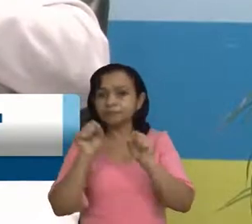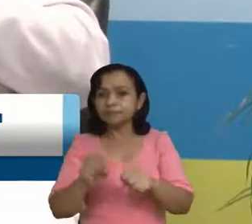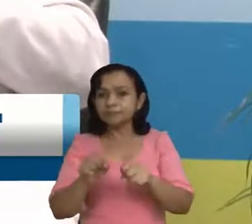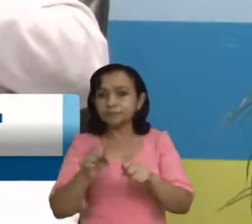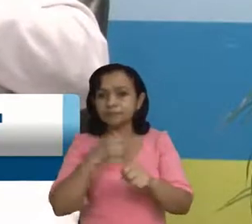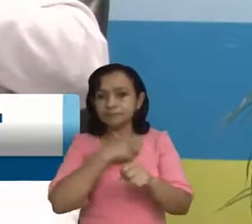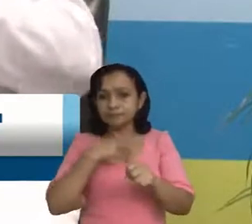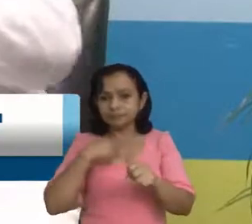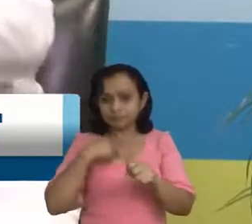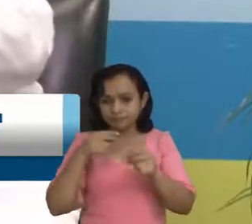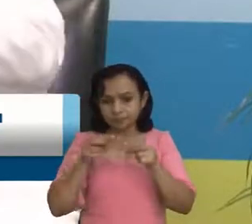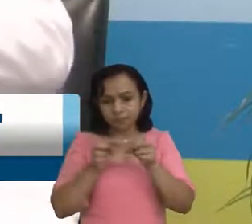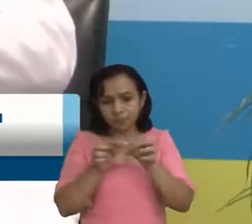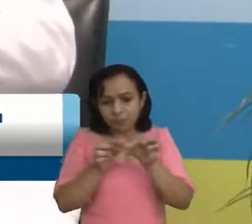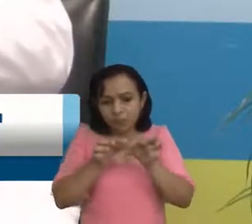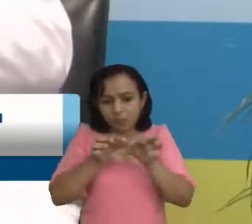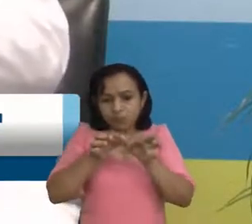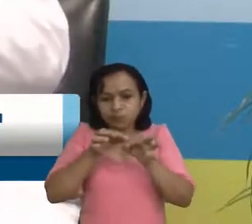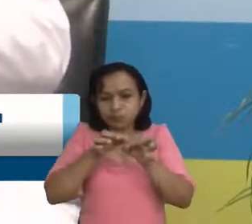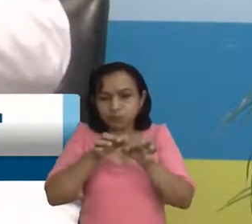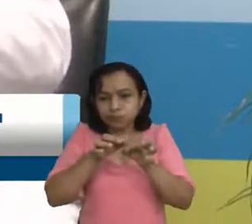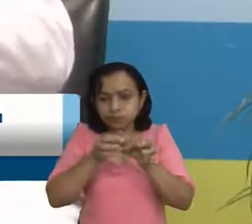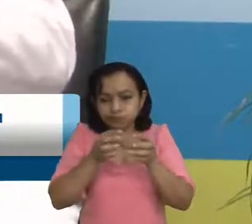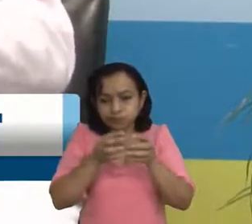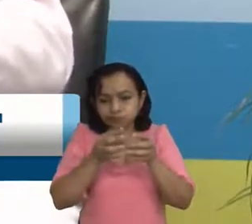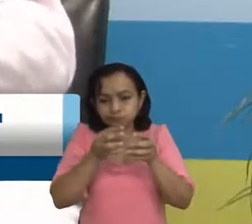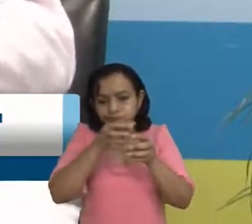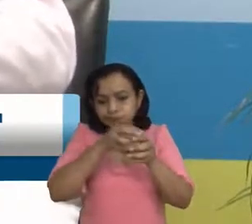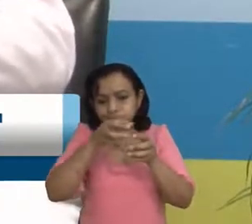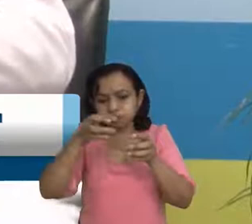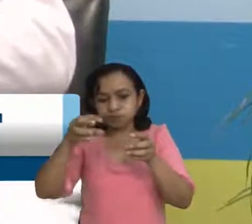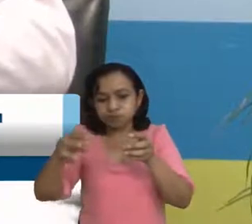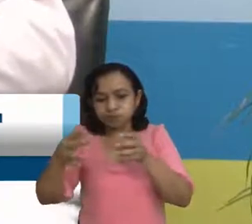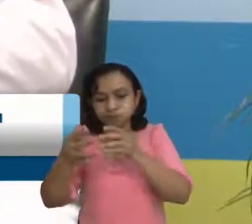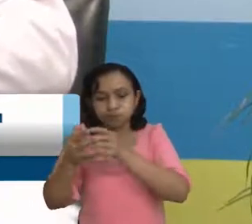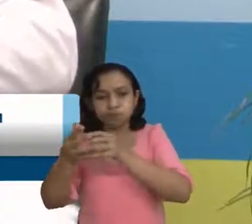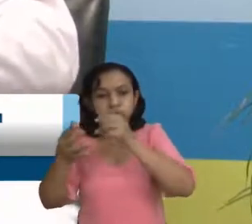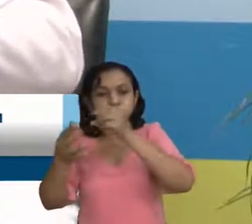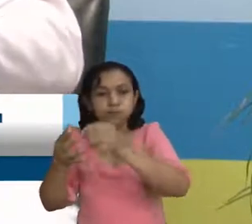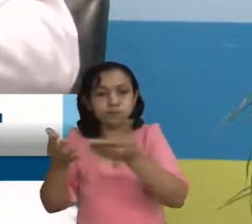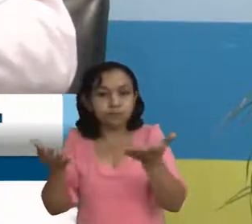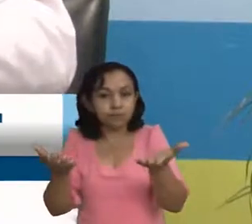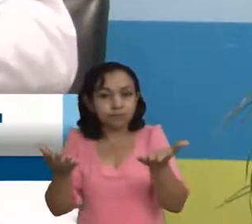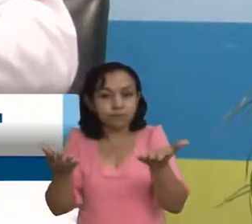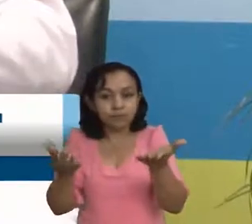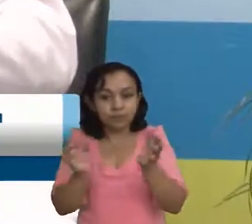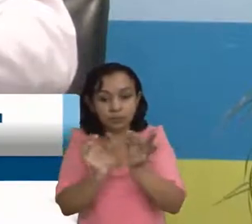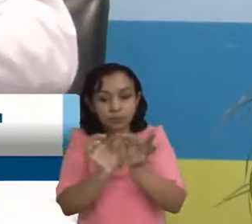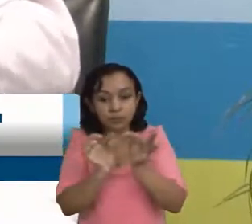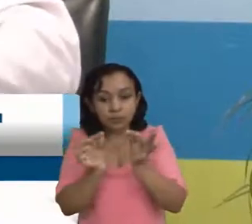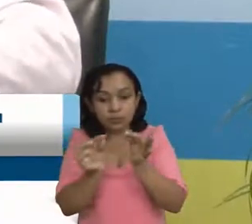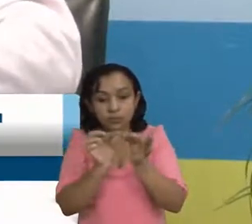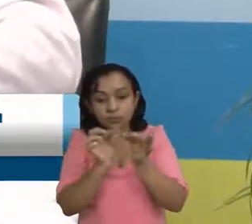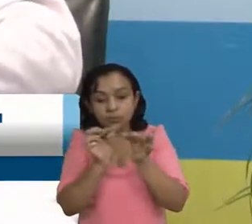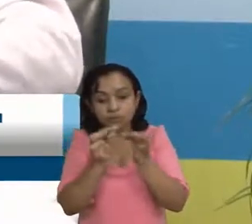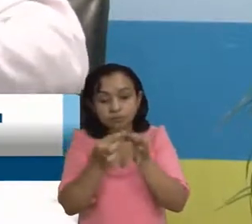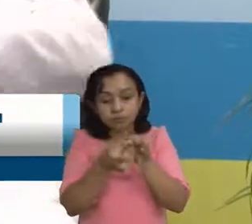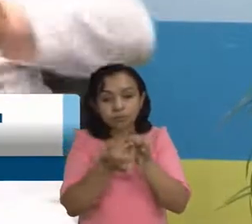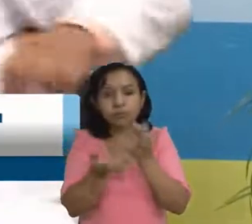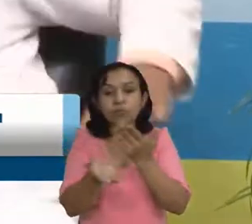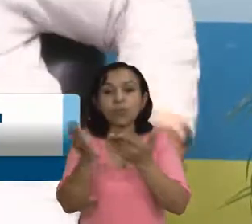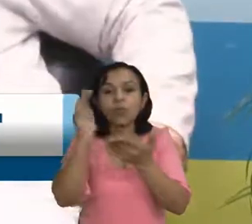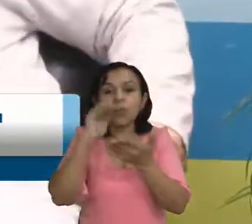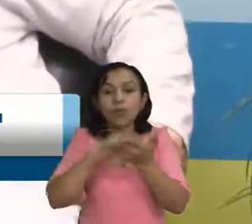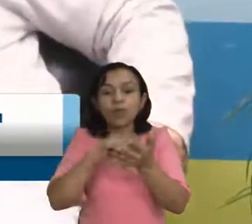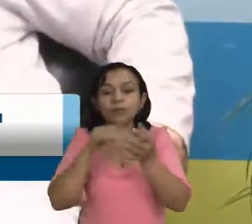hacer una esclerosis de cuello. O sea, vos quitas la próstata, pero como la cicatriz es algo, una circunferencia, esta puede cerrarse nuevamente, pero